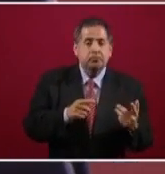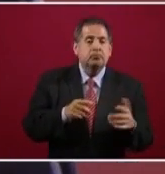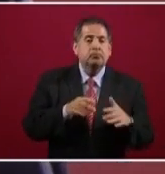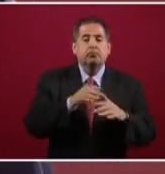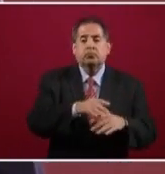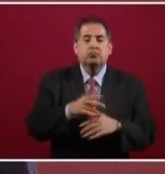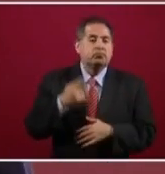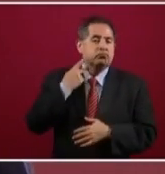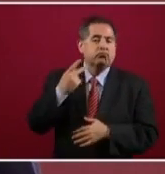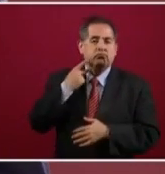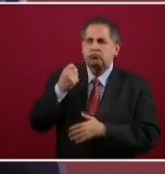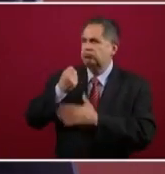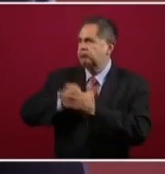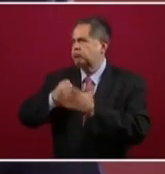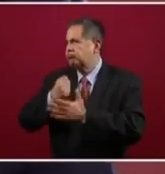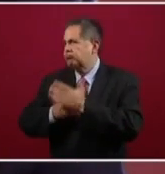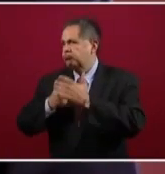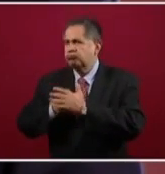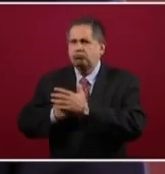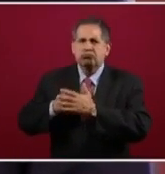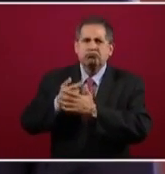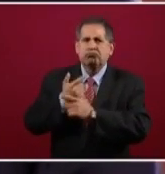políticos, luchadores sociales